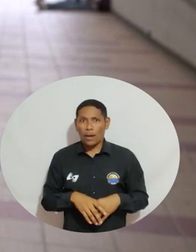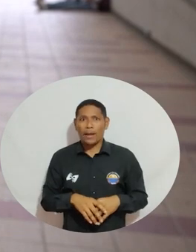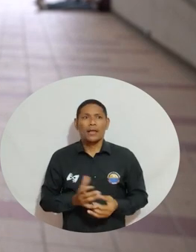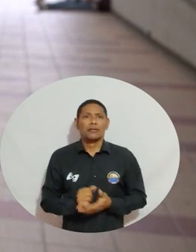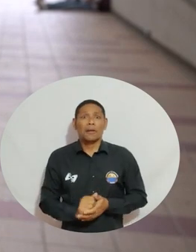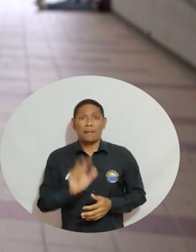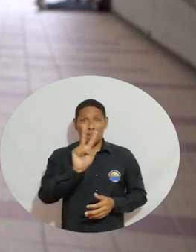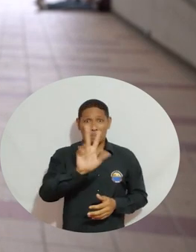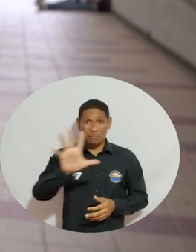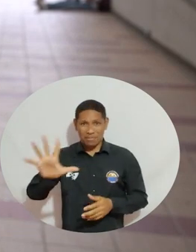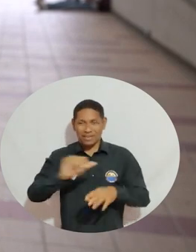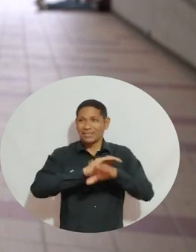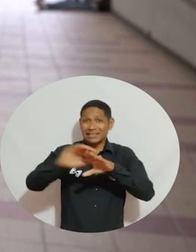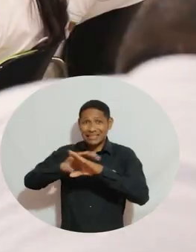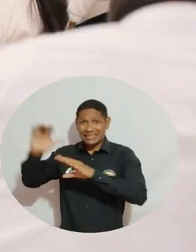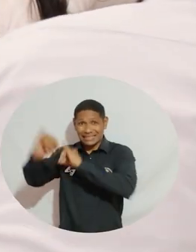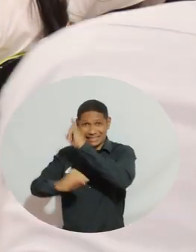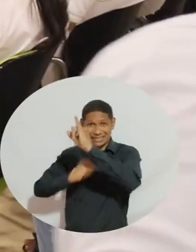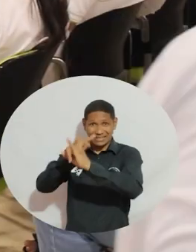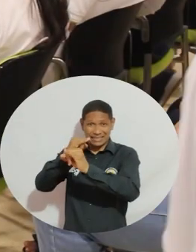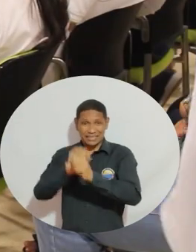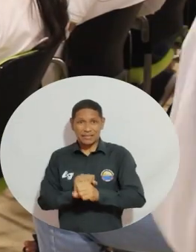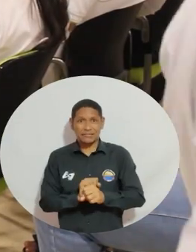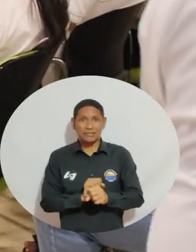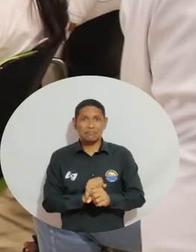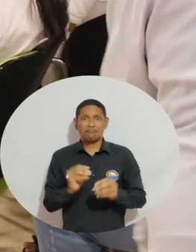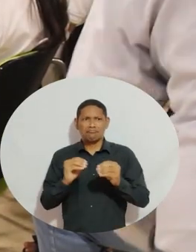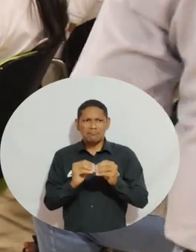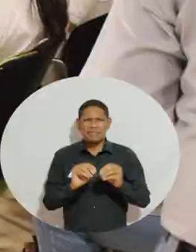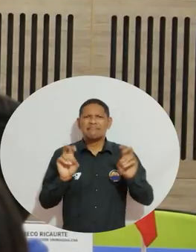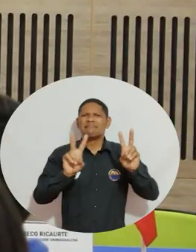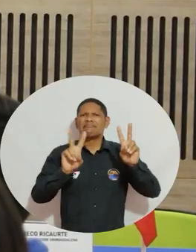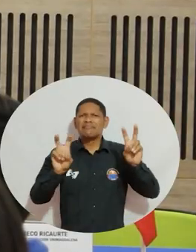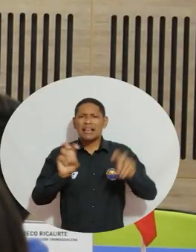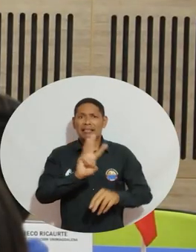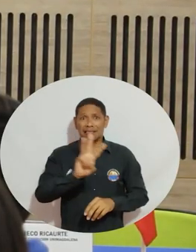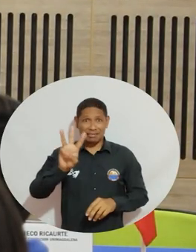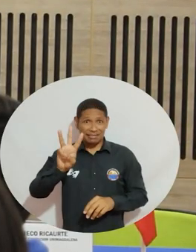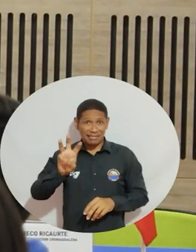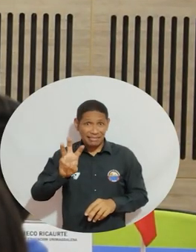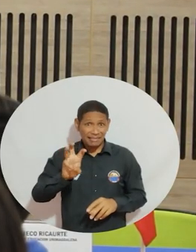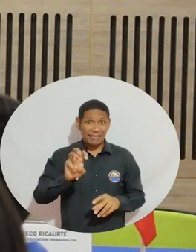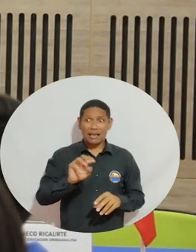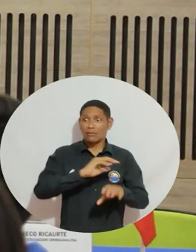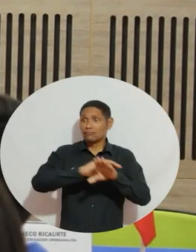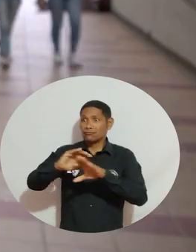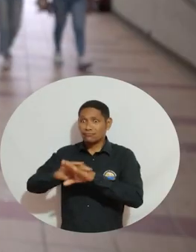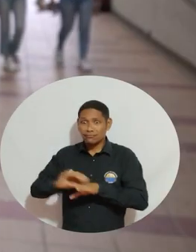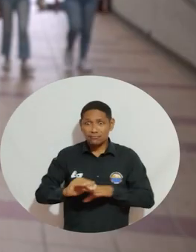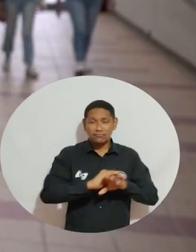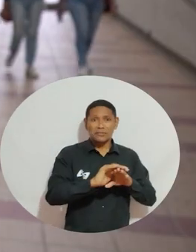25 invitados internacionales, 13 nacionales, hablar de convocar 38 invitados